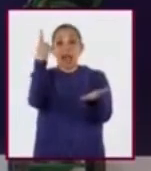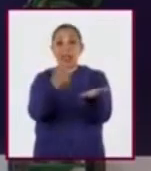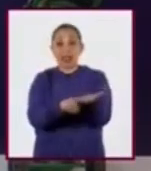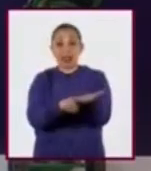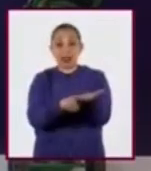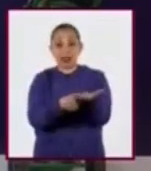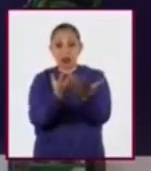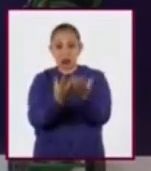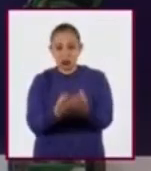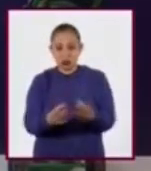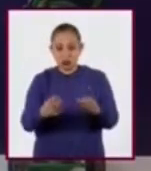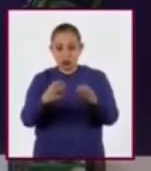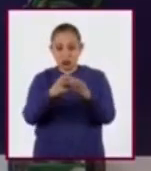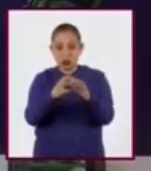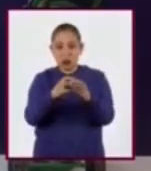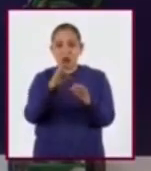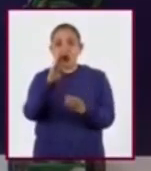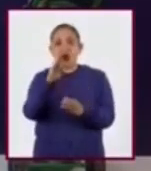esfera de pólvora